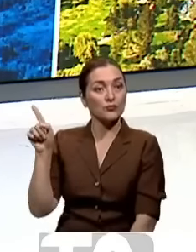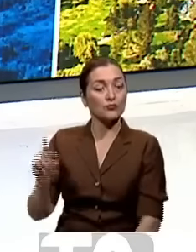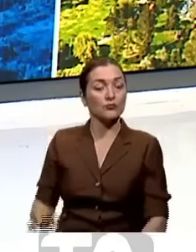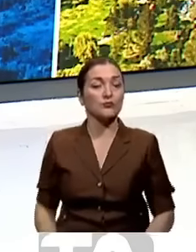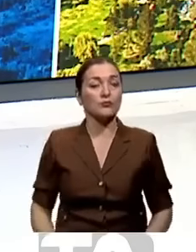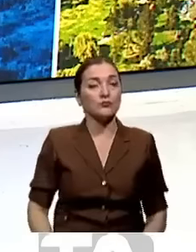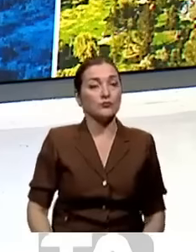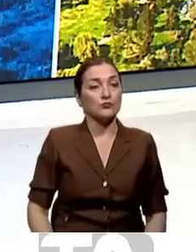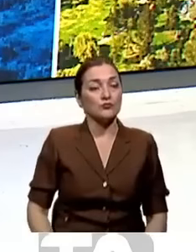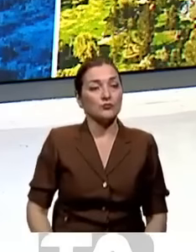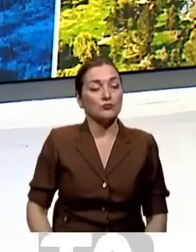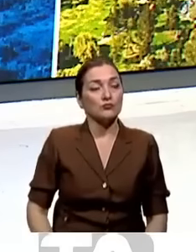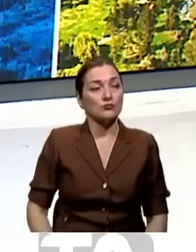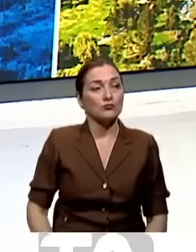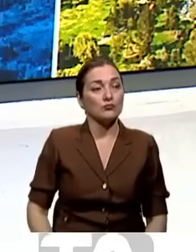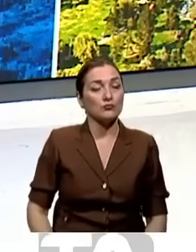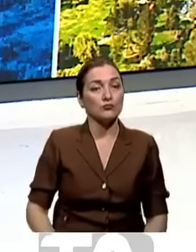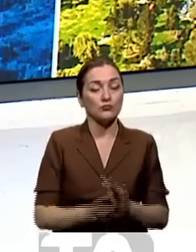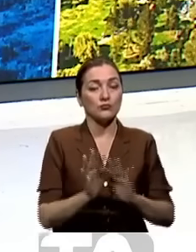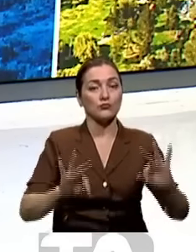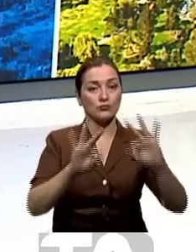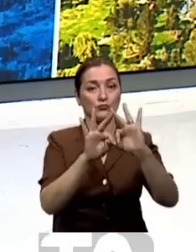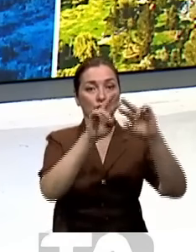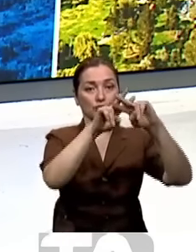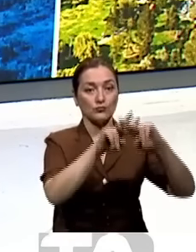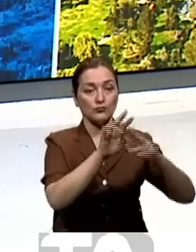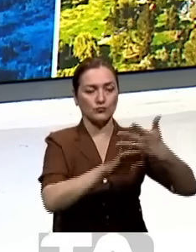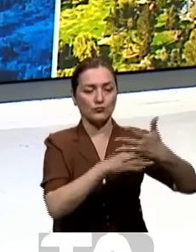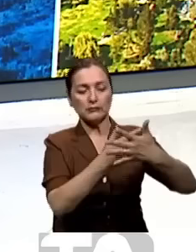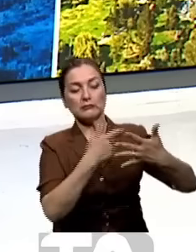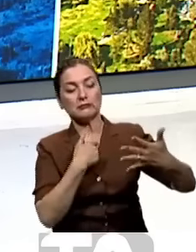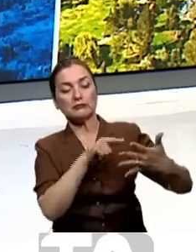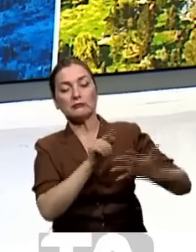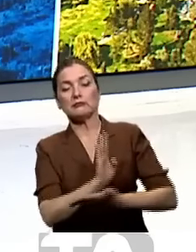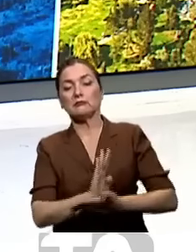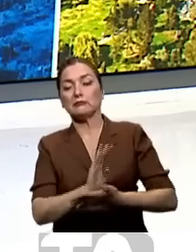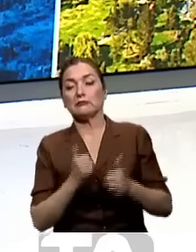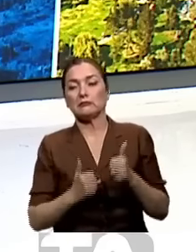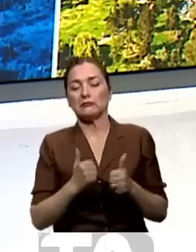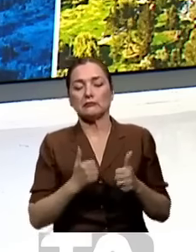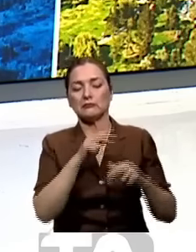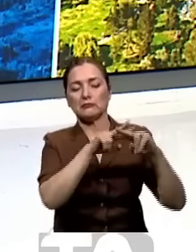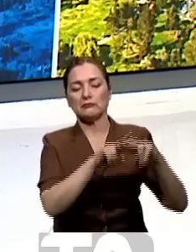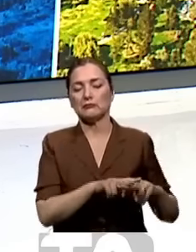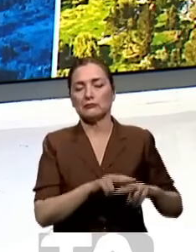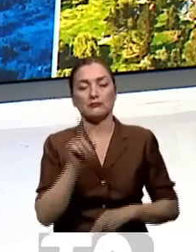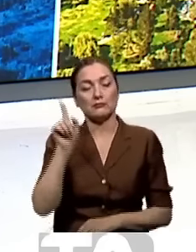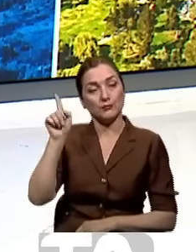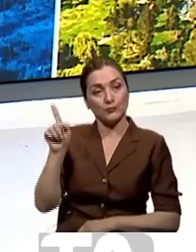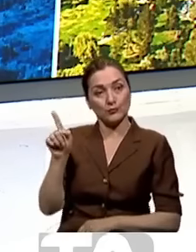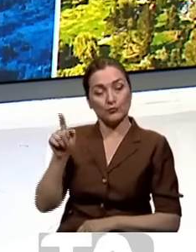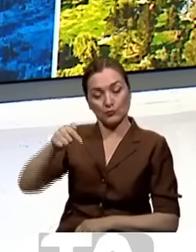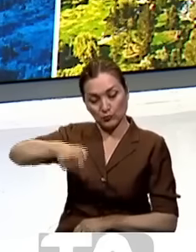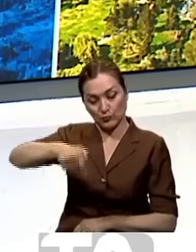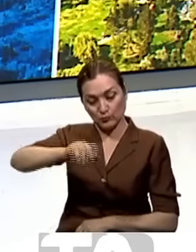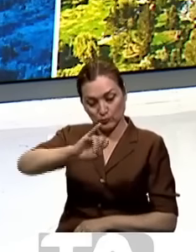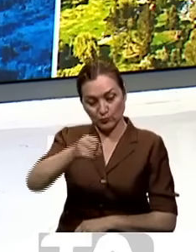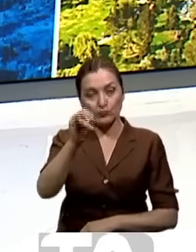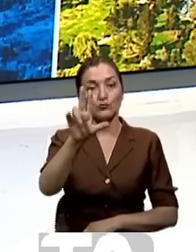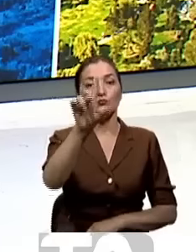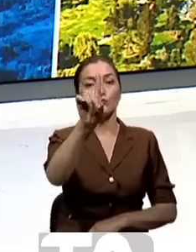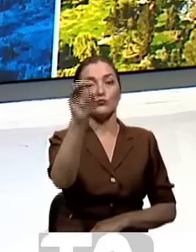San Rafael. Importante que usted revise esos horarios, pero estos que acabamos de mencionar rigen para hoy, jueves